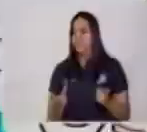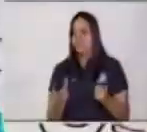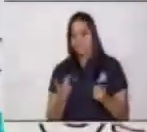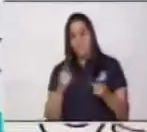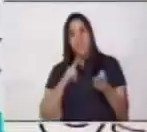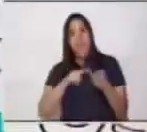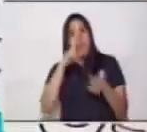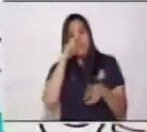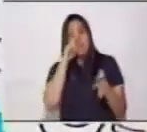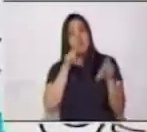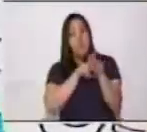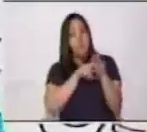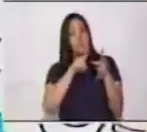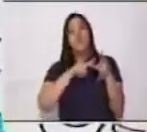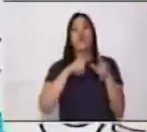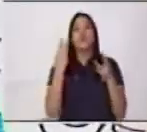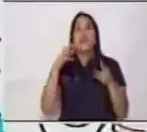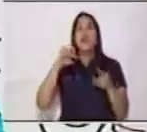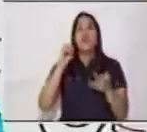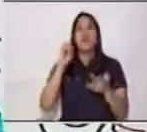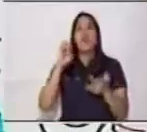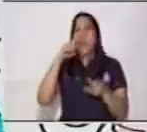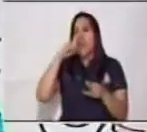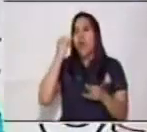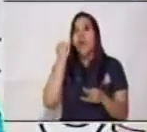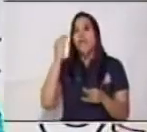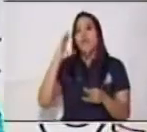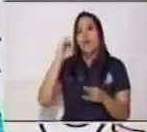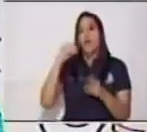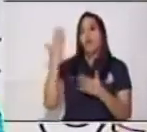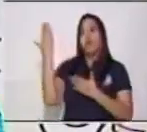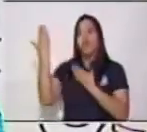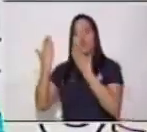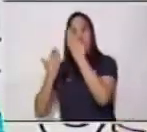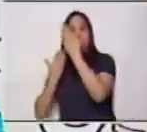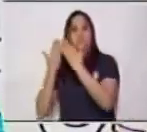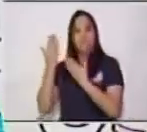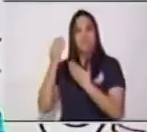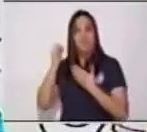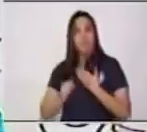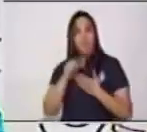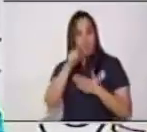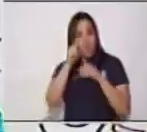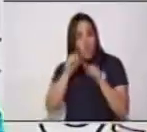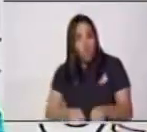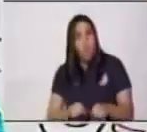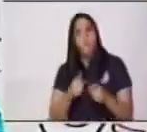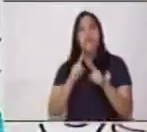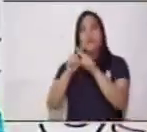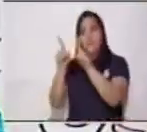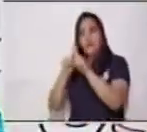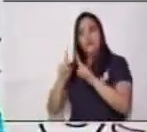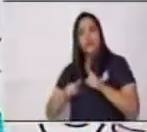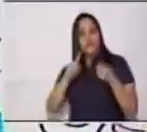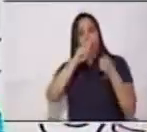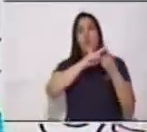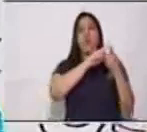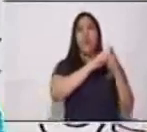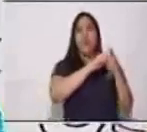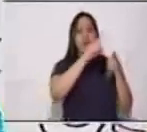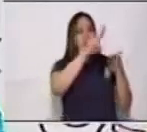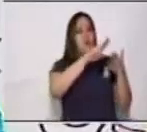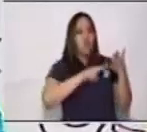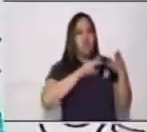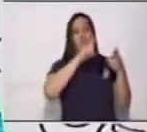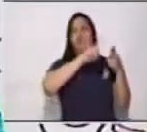También vimos el texto poético. Es decir, en este momento tú ya puedes diferenciar entre un texto narrativo, un texto informativo y un